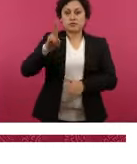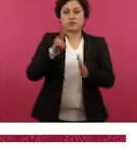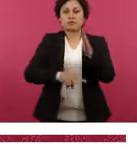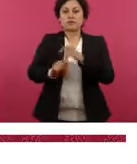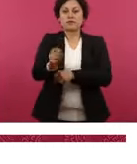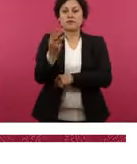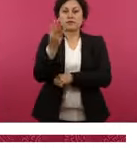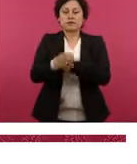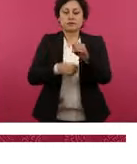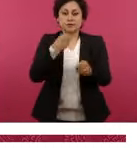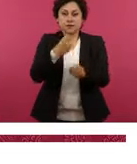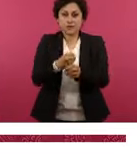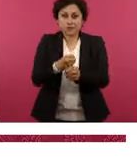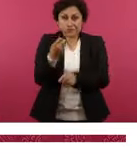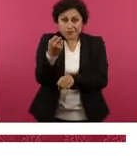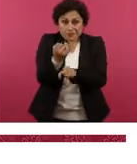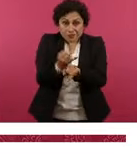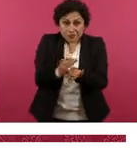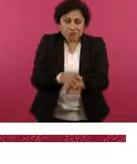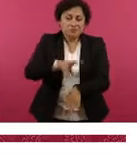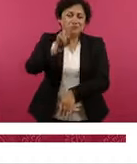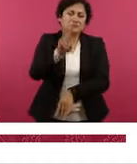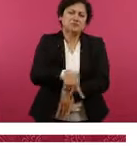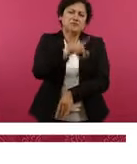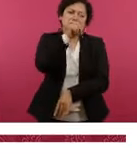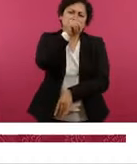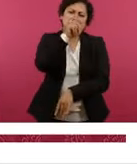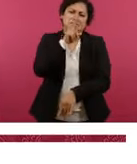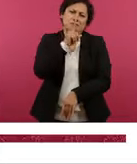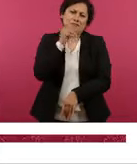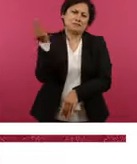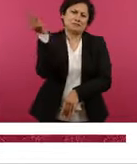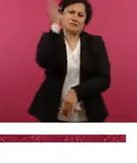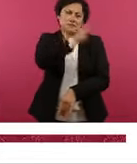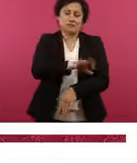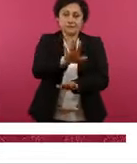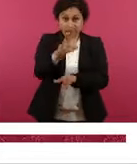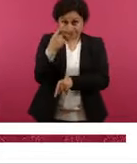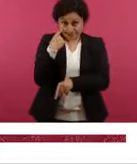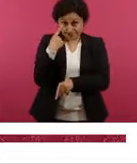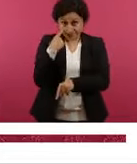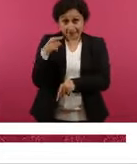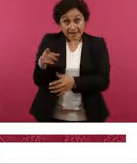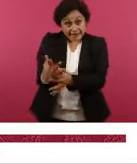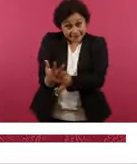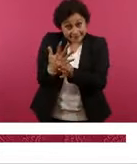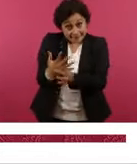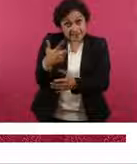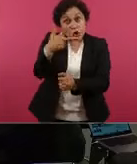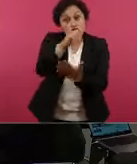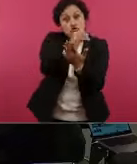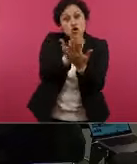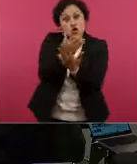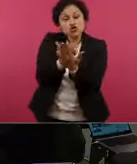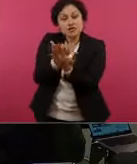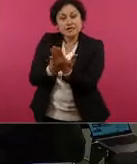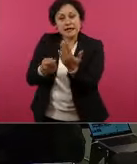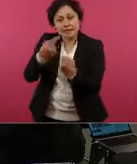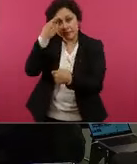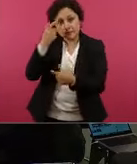información es falsa y la verdad es que también es de risa. Fíjense bien, porque los 8 contratos a los que hace referencia en total el diario fueron